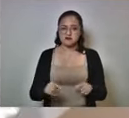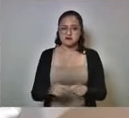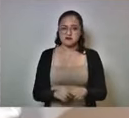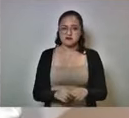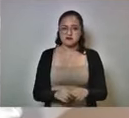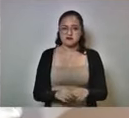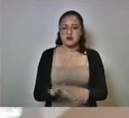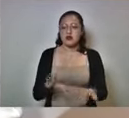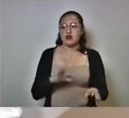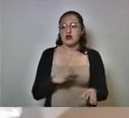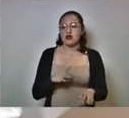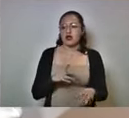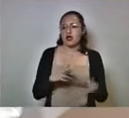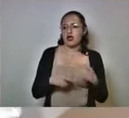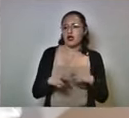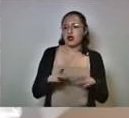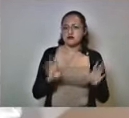remesas.